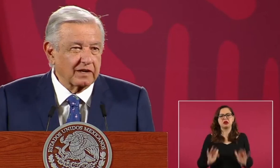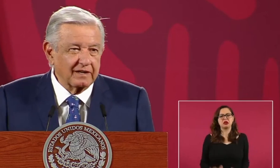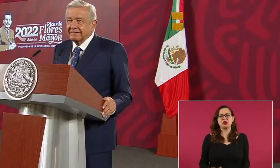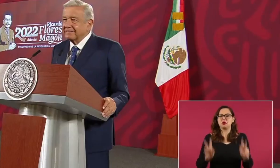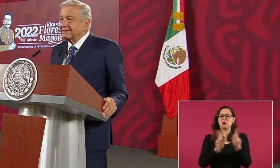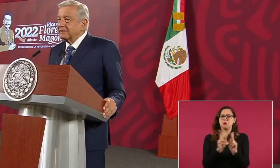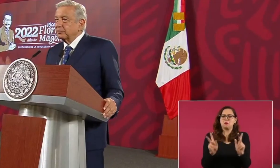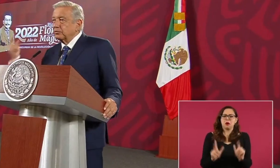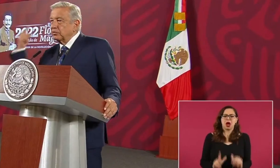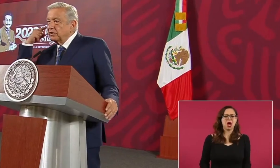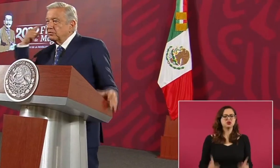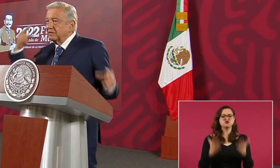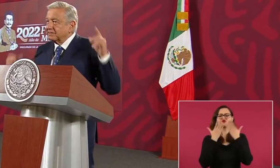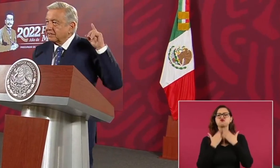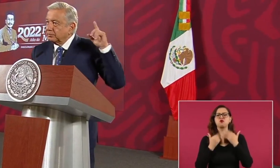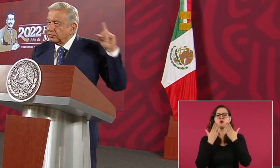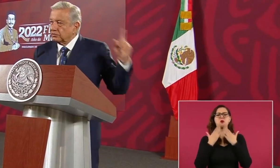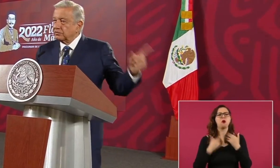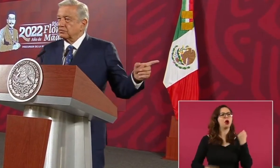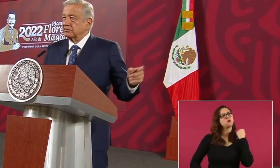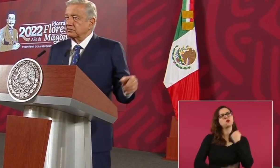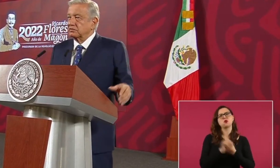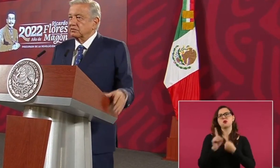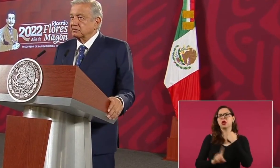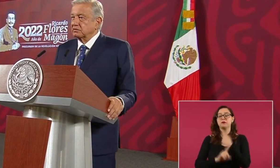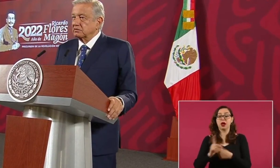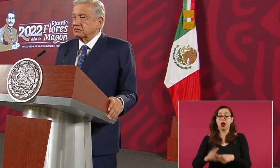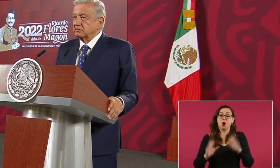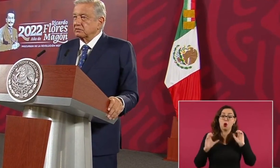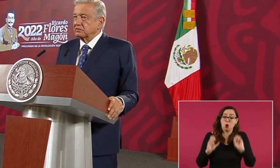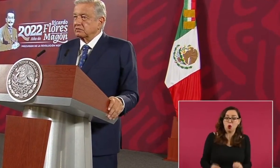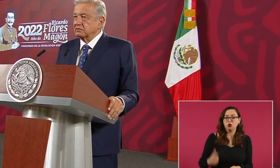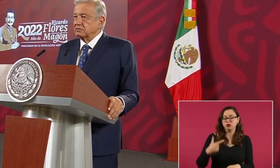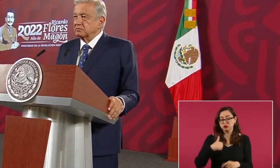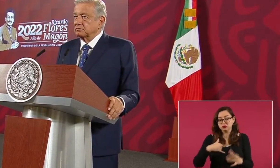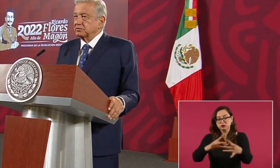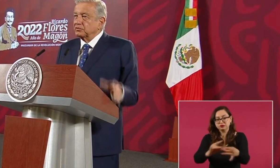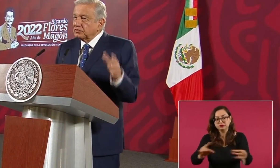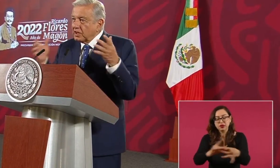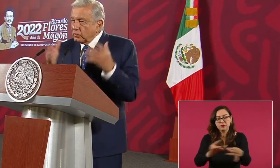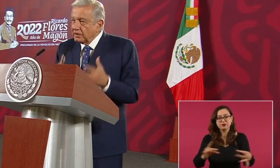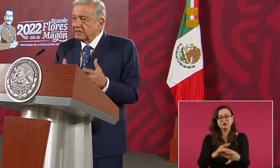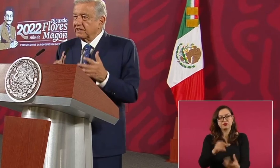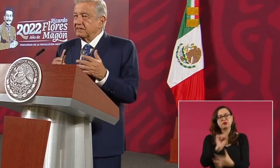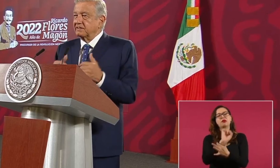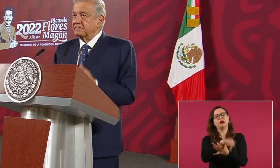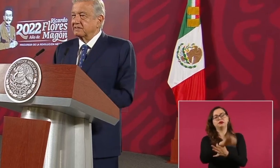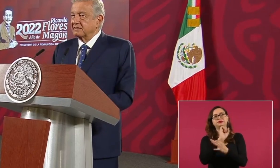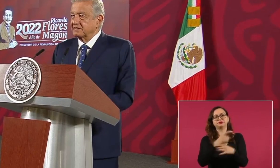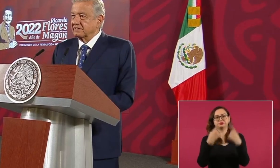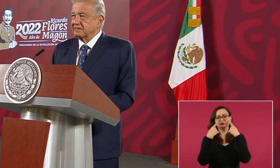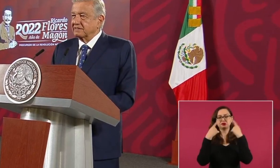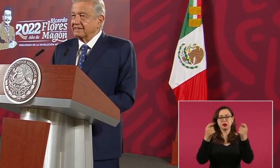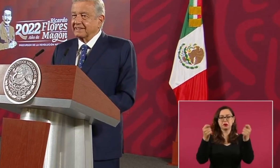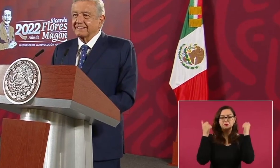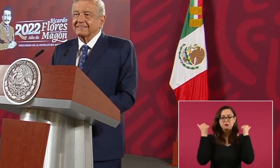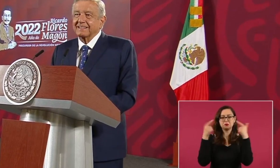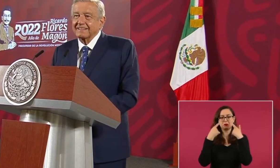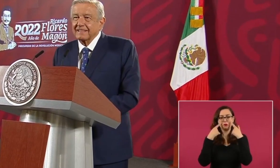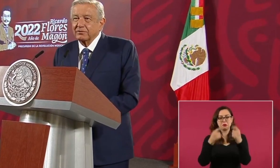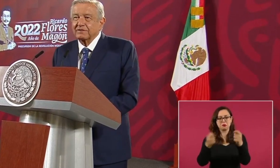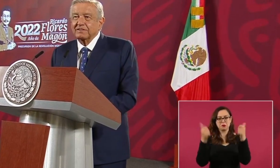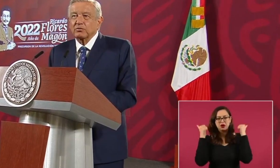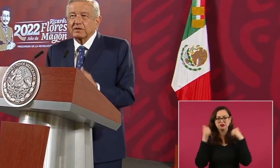que el presidente esto, bueno, cada quien tiene su opinión respecto al trabajo presidencial,